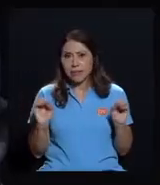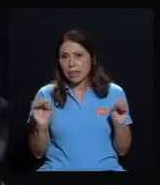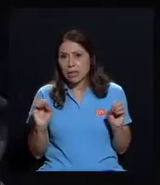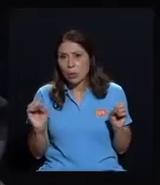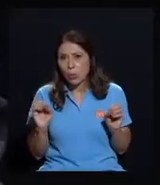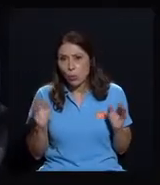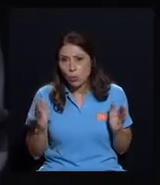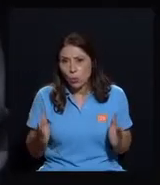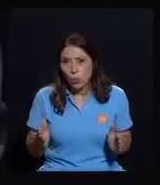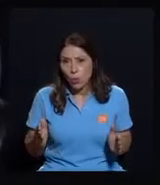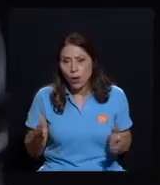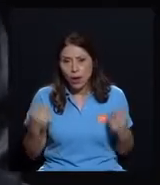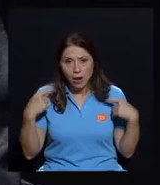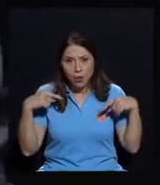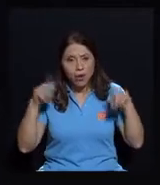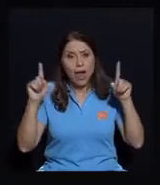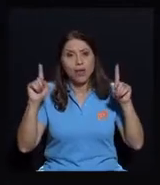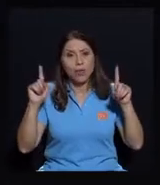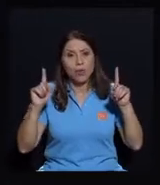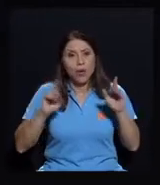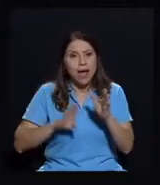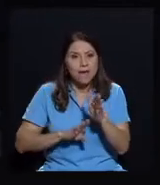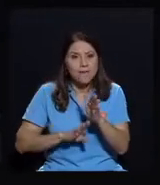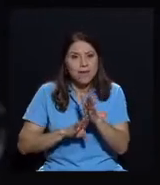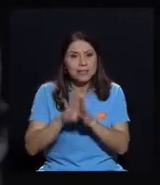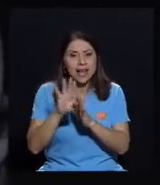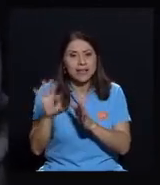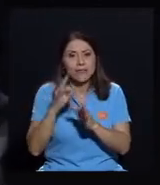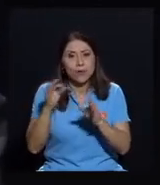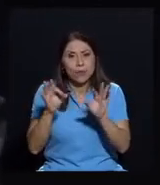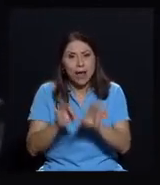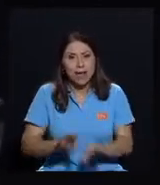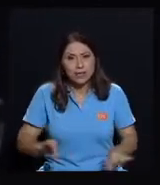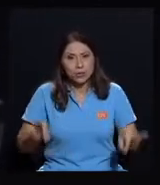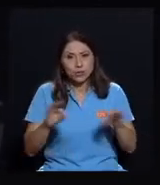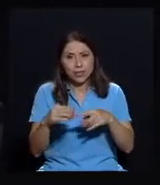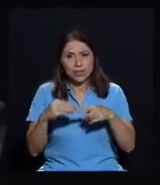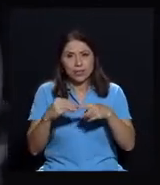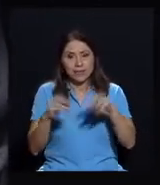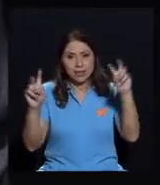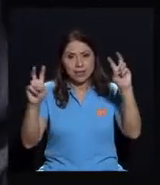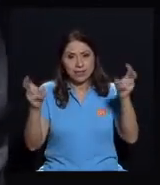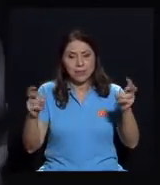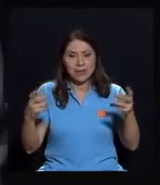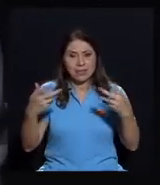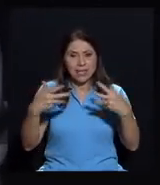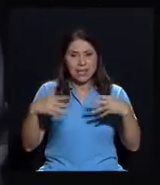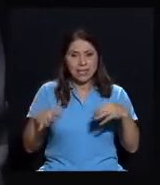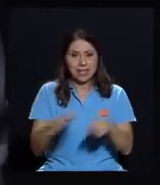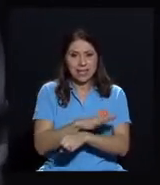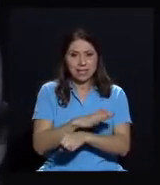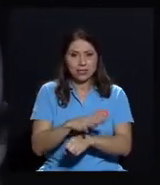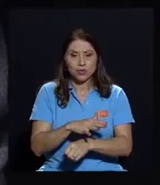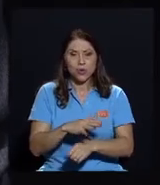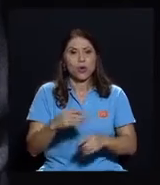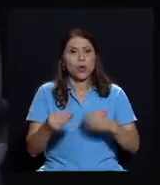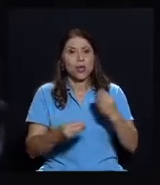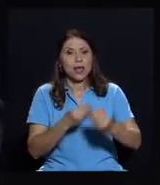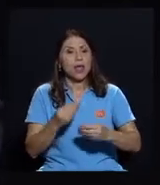ha logrado avanzar sustantivamente estos temas de integración y todavía no sé